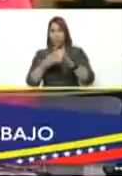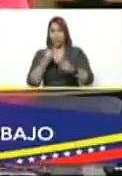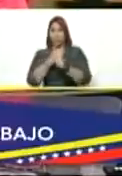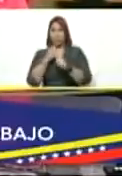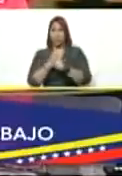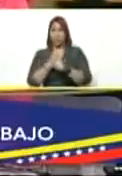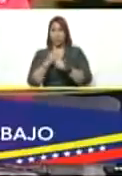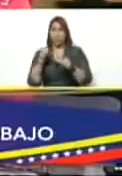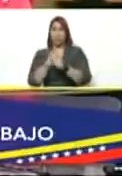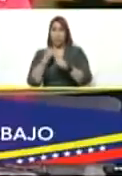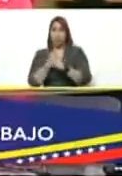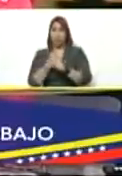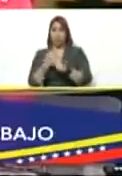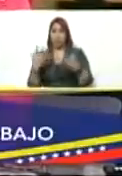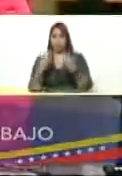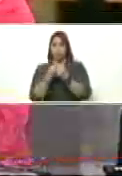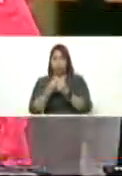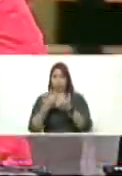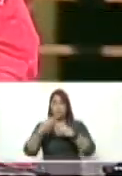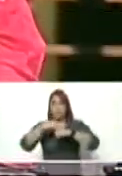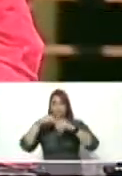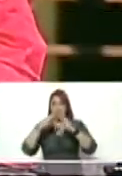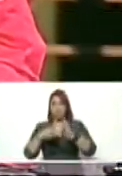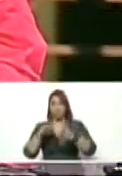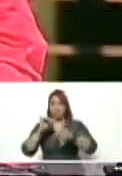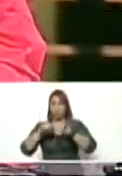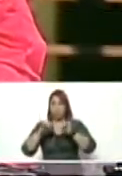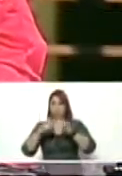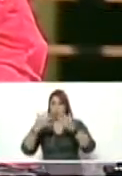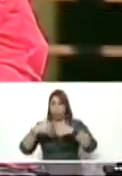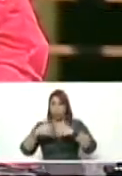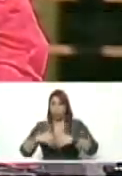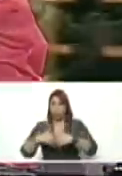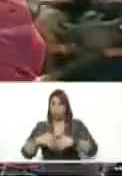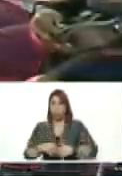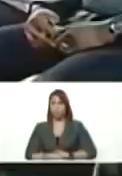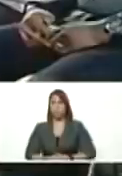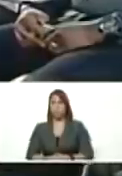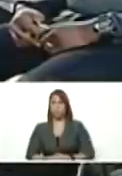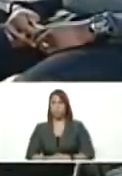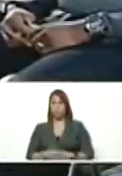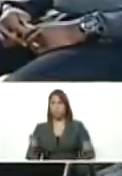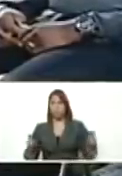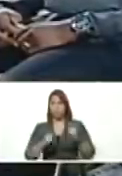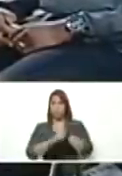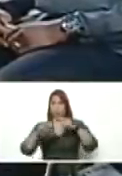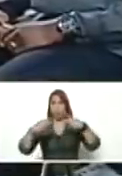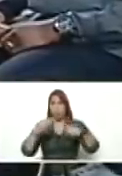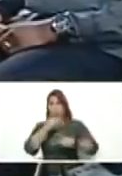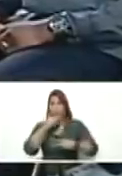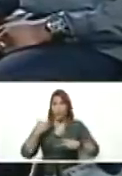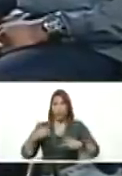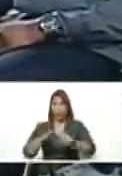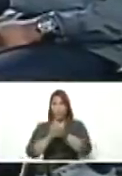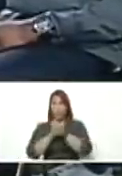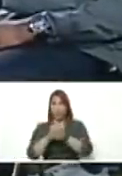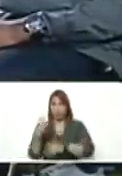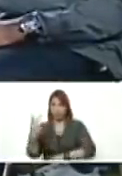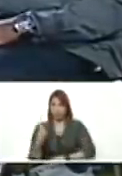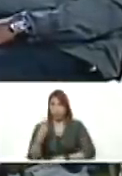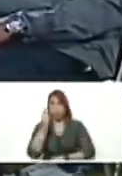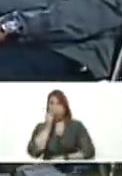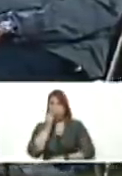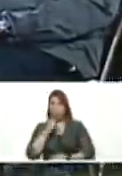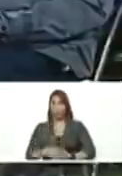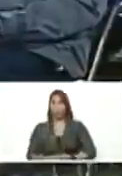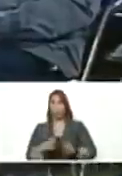con el Ministerio de Industria, con José Gregorio Villamorgi, que se ha convertido en mi nuevo mejor amigo. Para todo el excelente tema